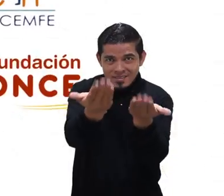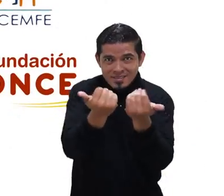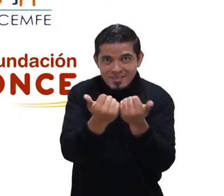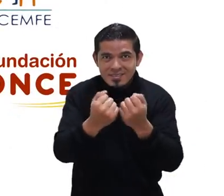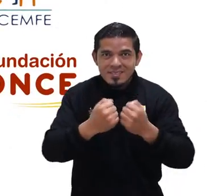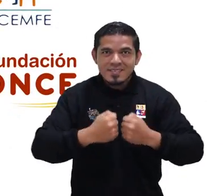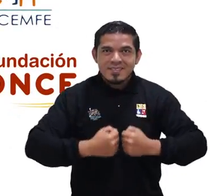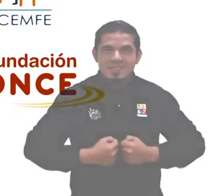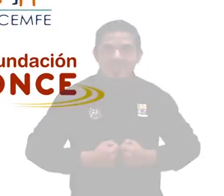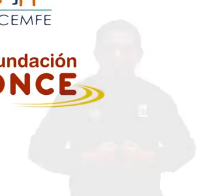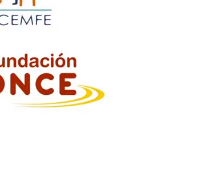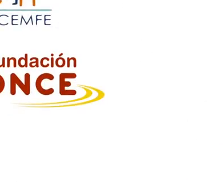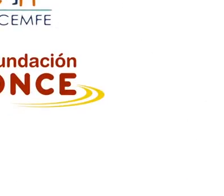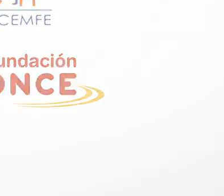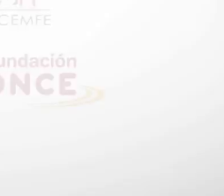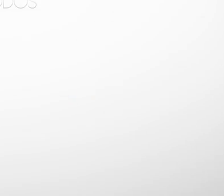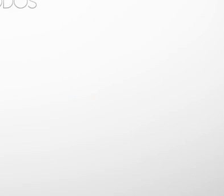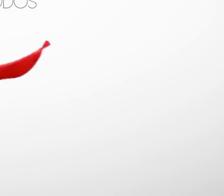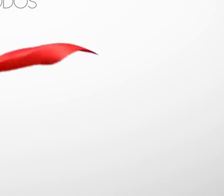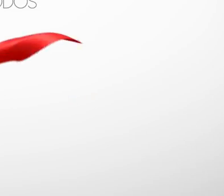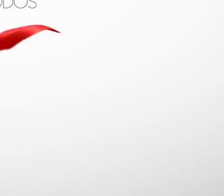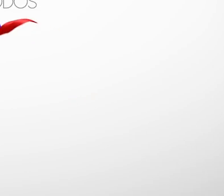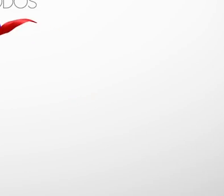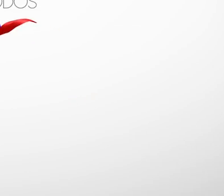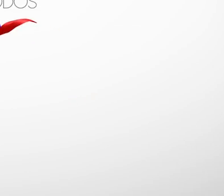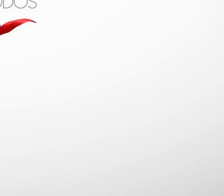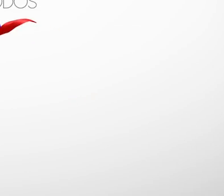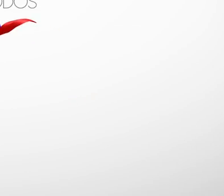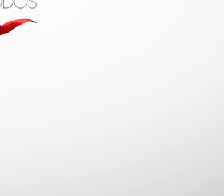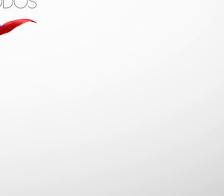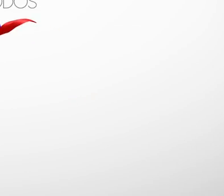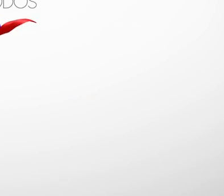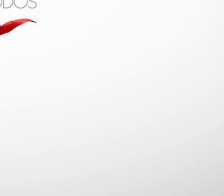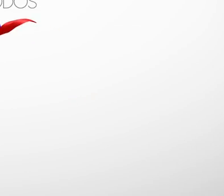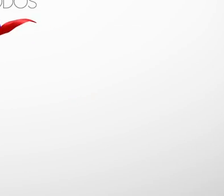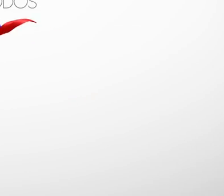El gobierno de todos.